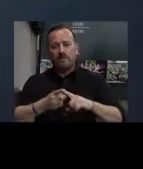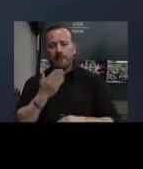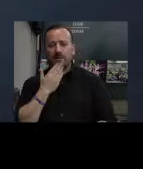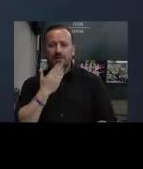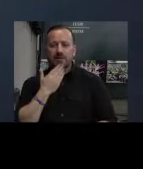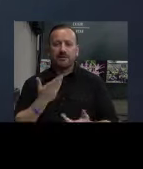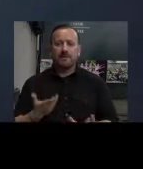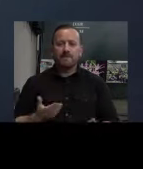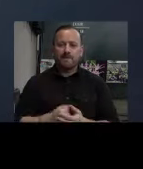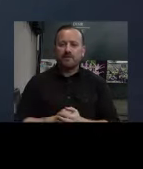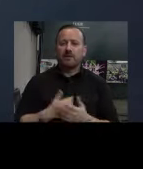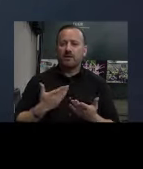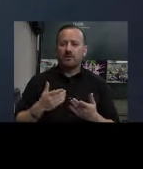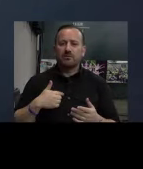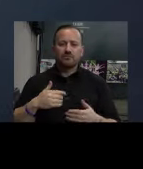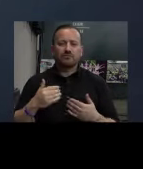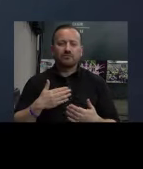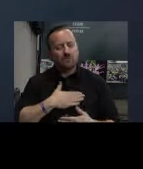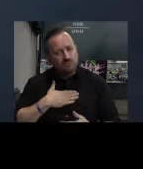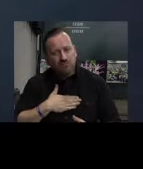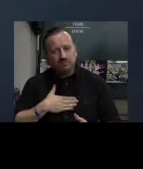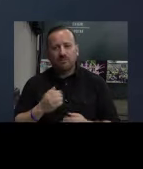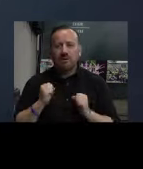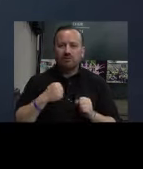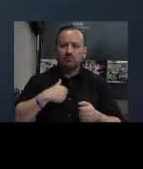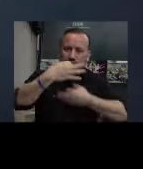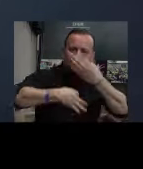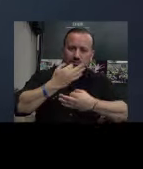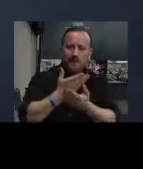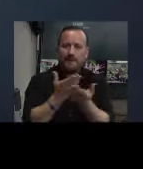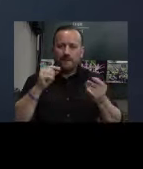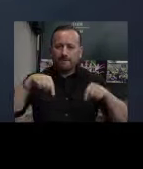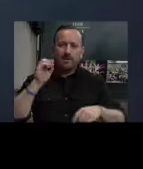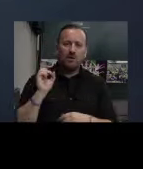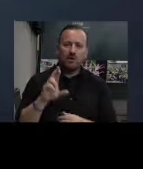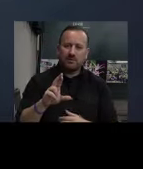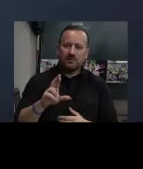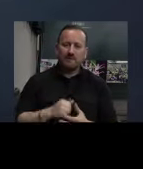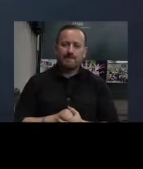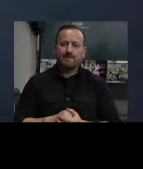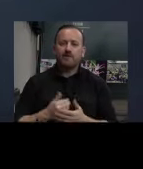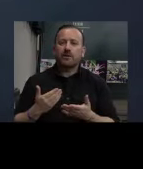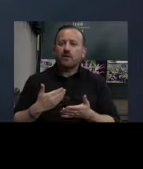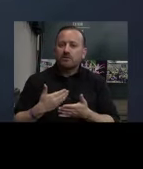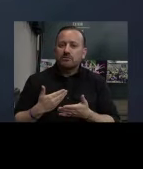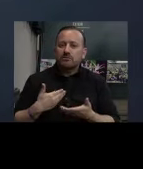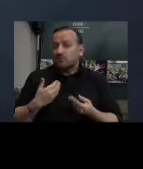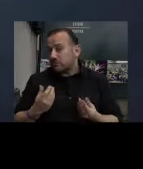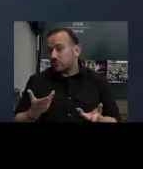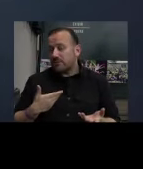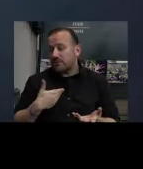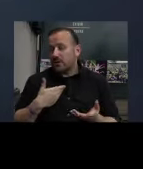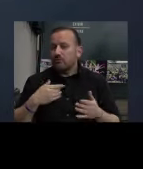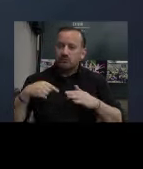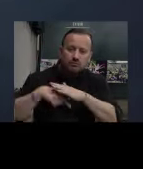y y bueno es un placer poder dirigirme a ustedes en esta ocasión donde Bueno pues vamos a